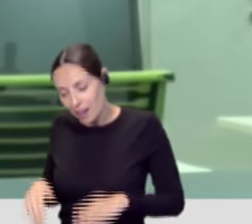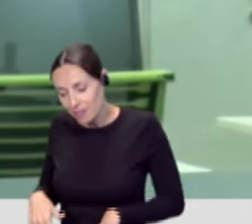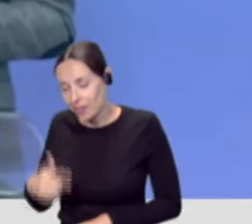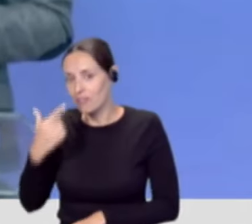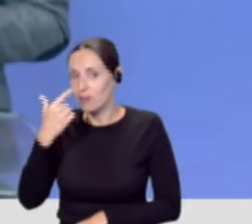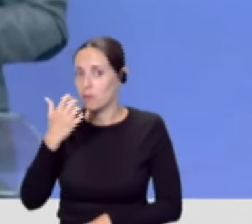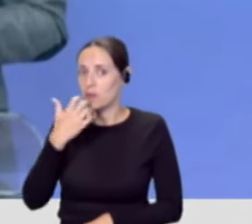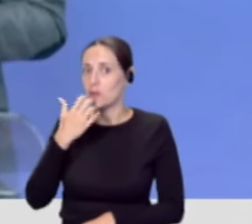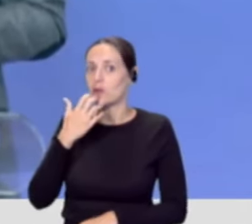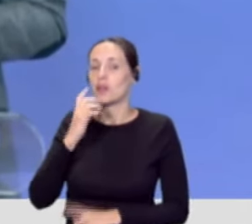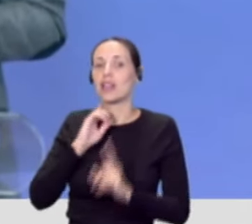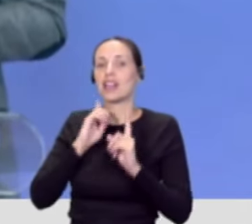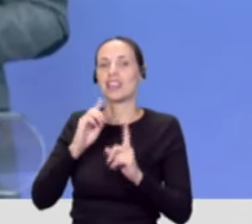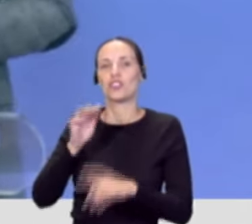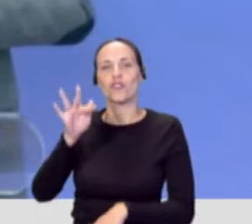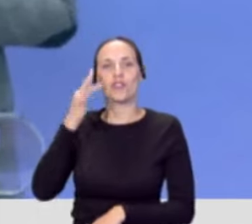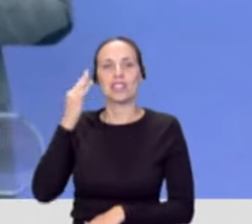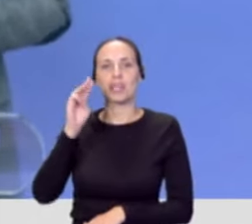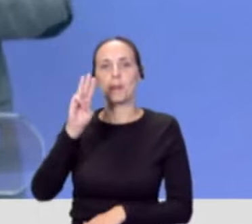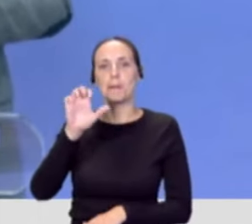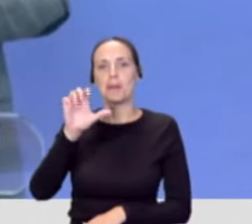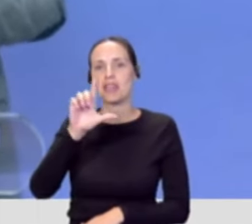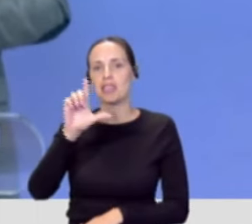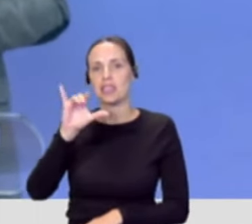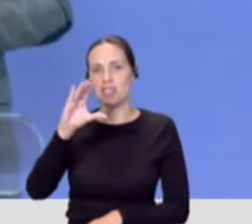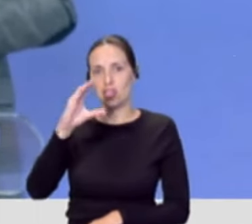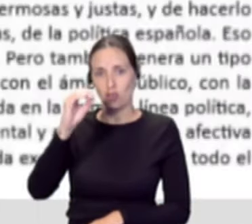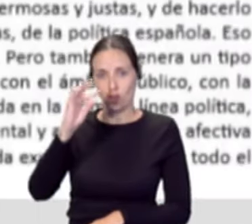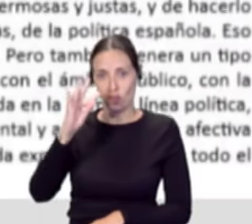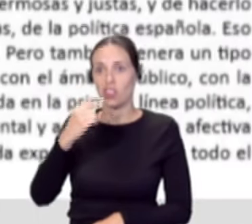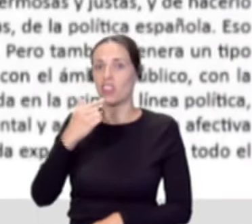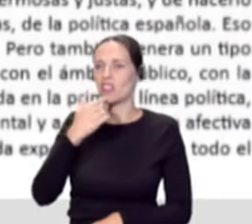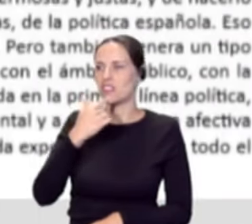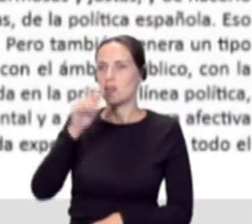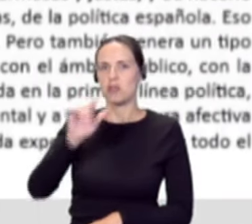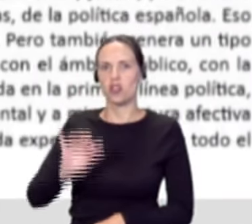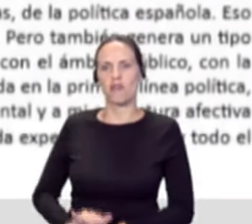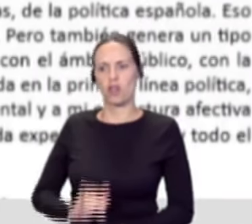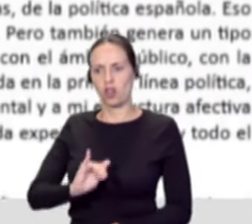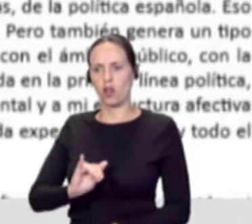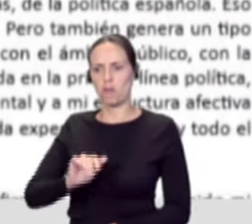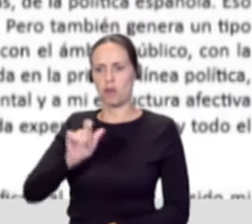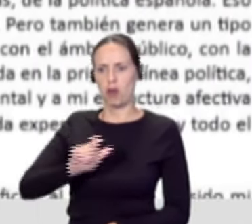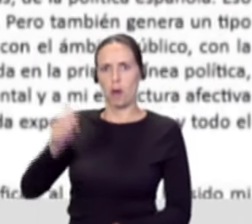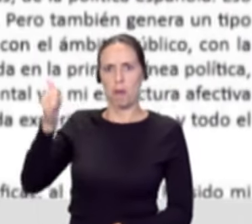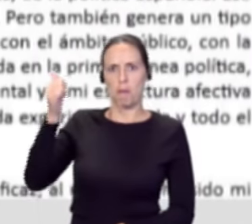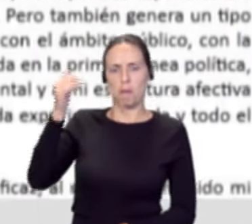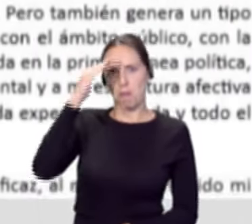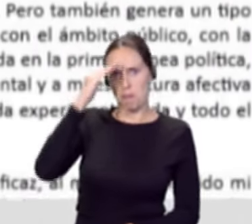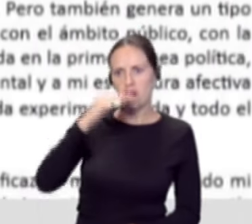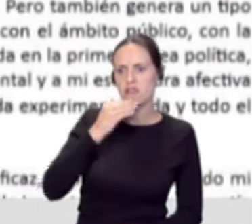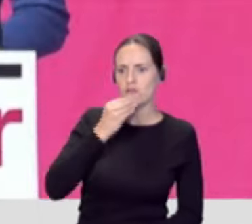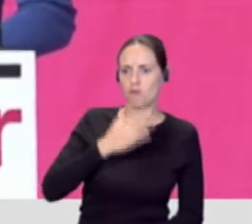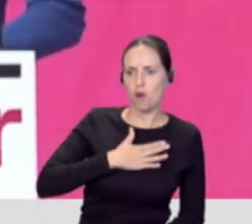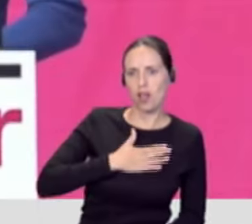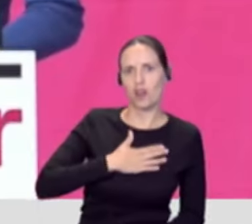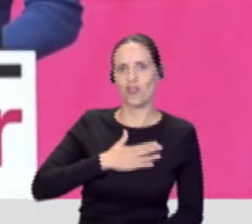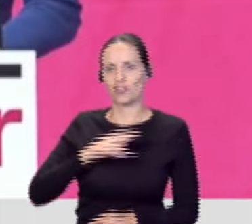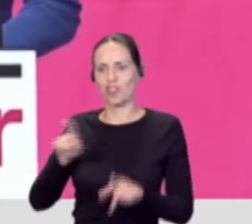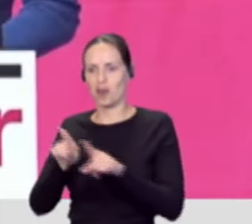de Dominique Pelicot, ¿vale? Cuando han salido estas mujeres defendiendo que los violadores son buenos padres, son buenos hermanos, son tal, y entonces te hace